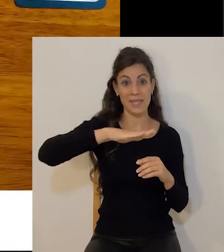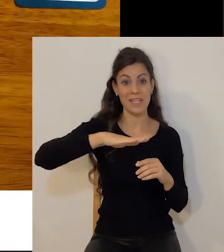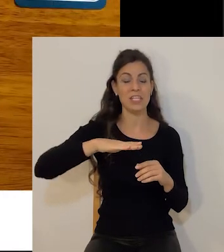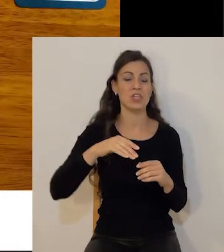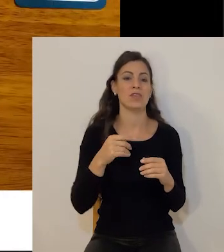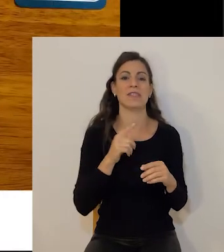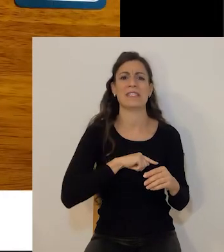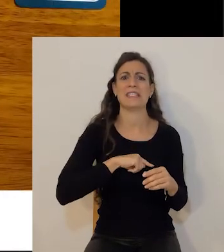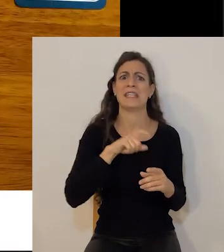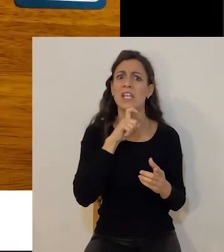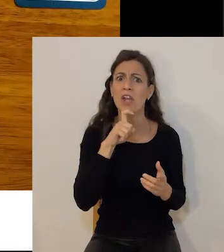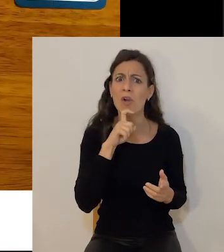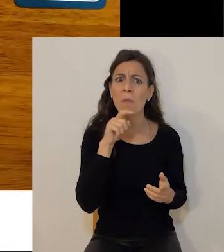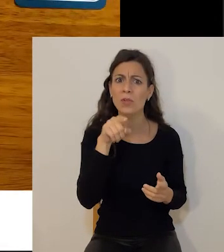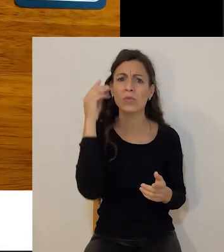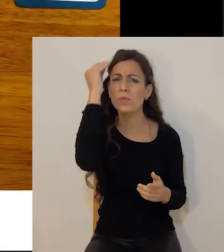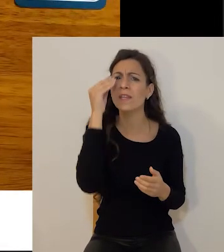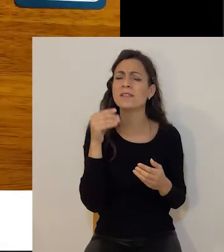Disculpad.